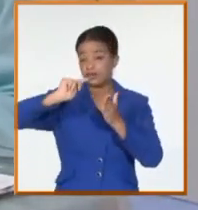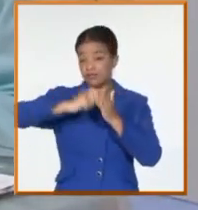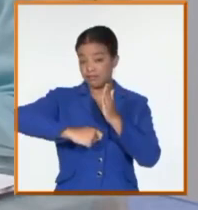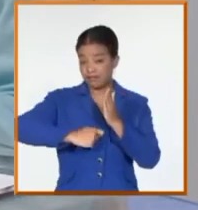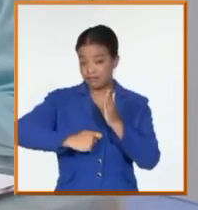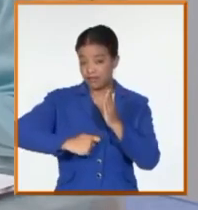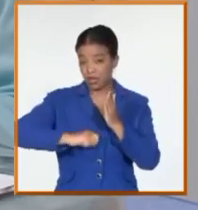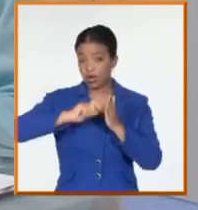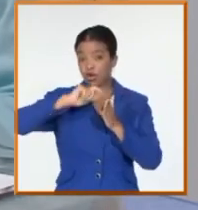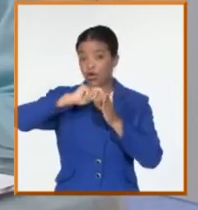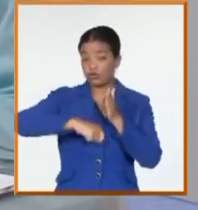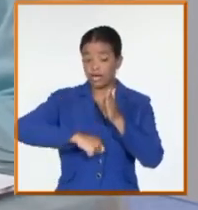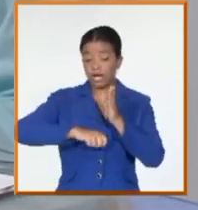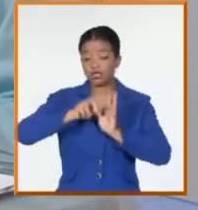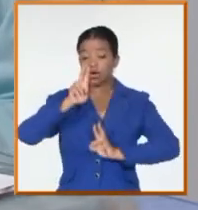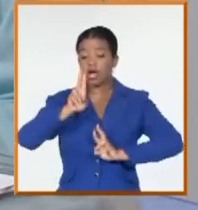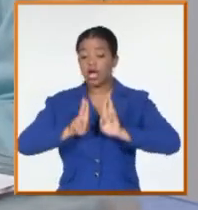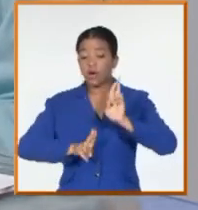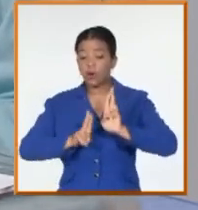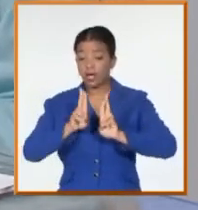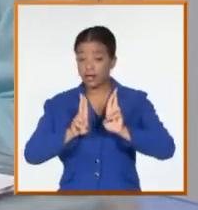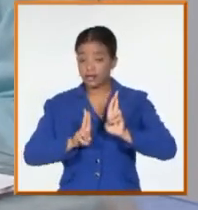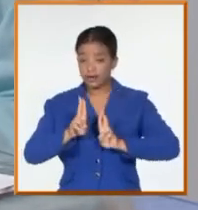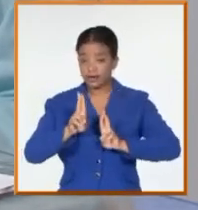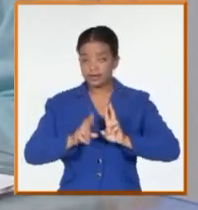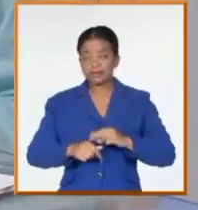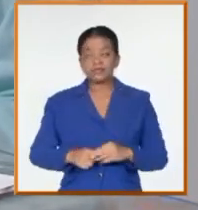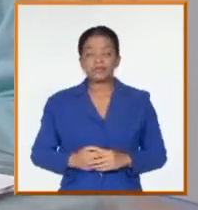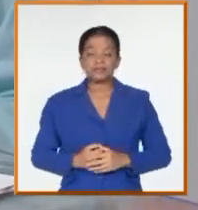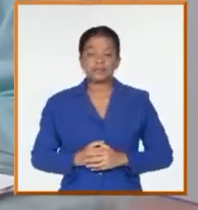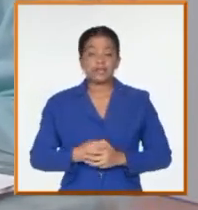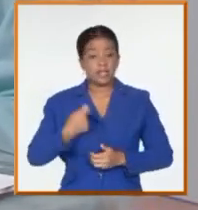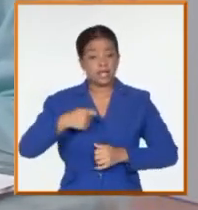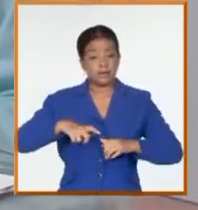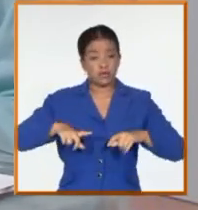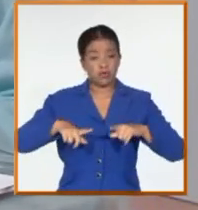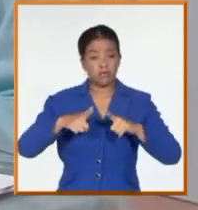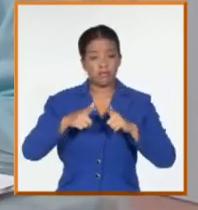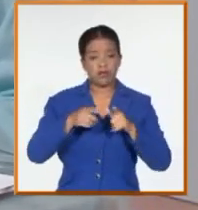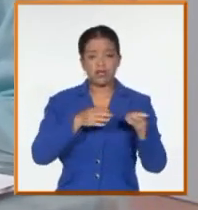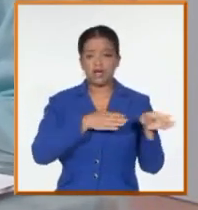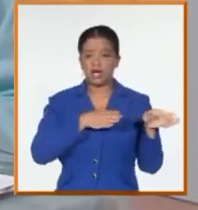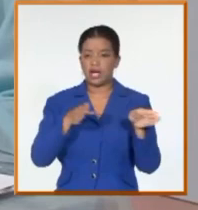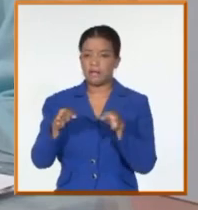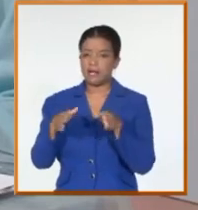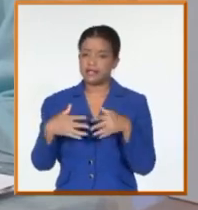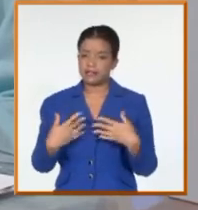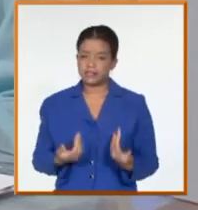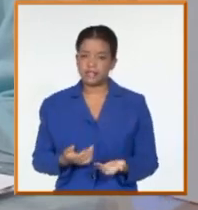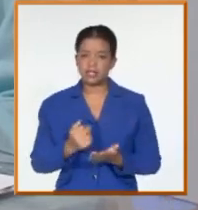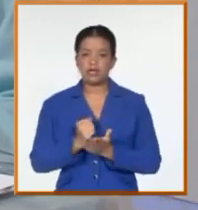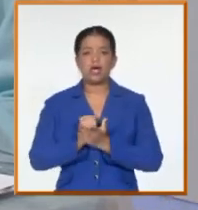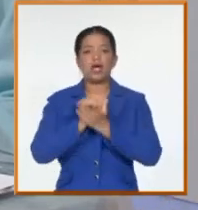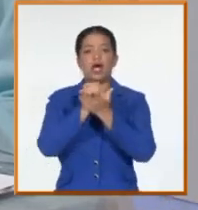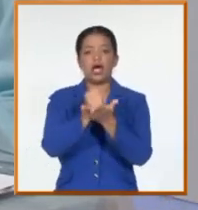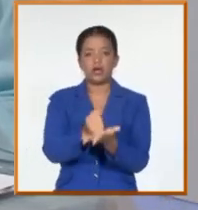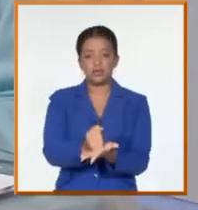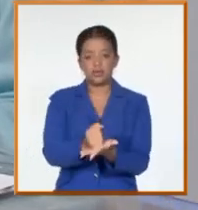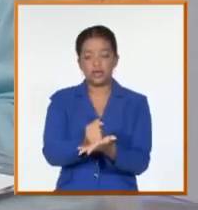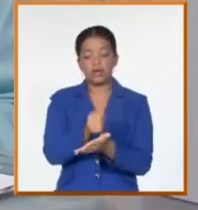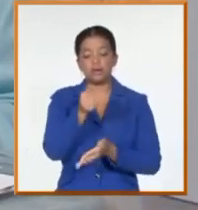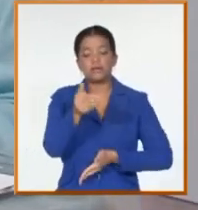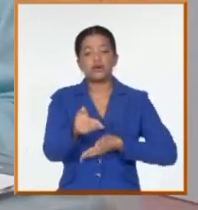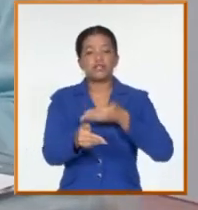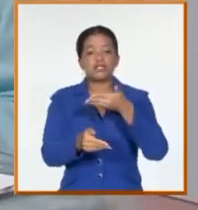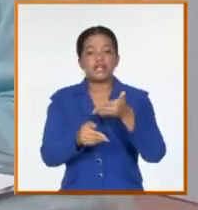deja claro cláusulas muy específicas y más que todo construir con las diferentes acciones al proceso de